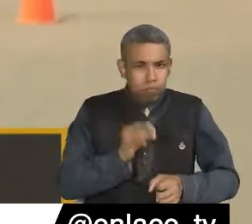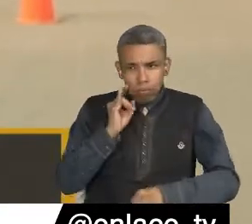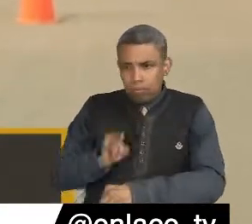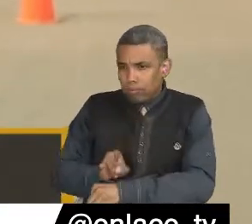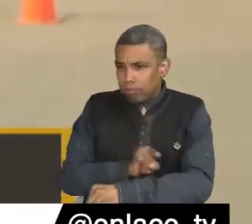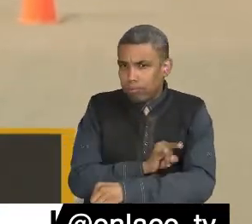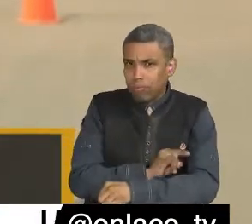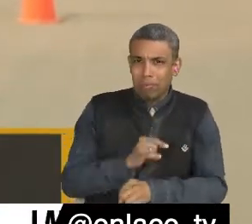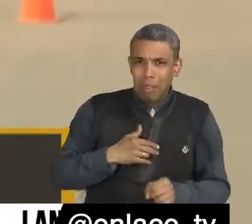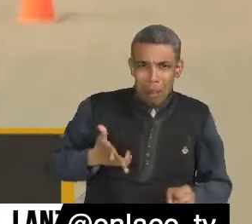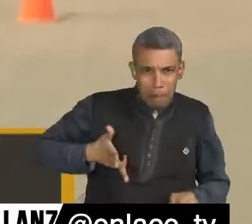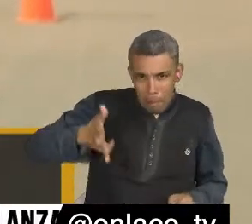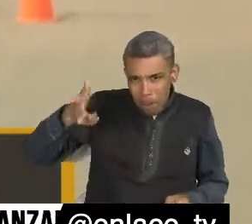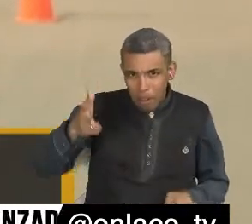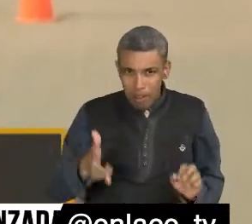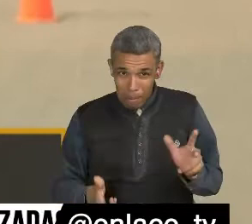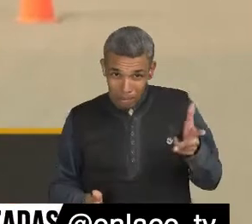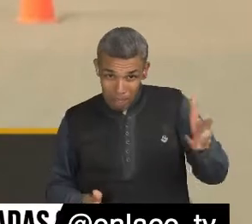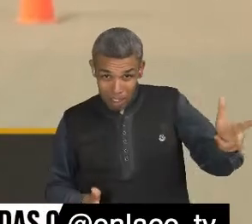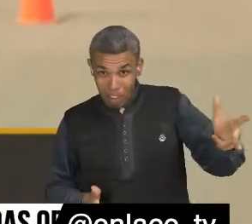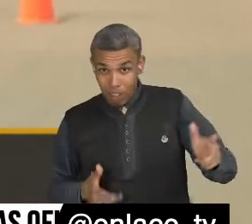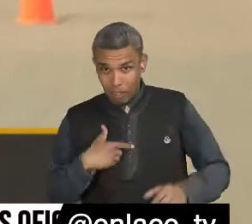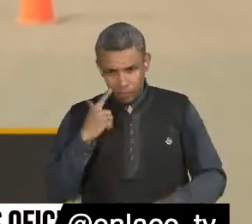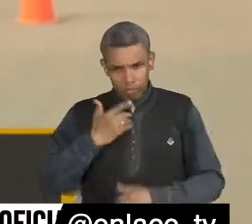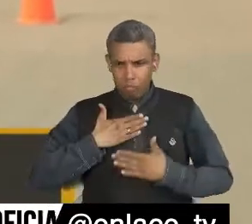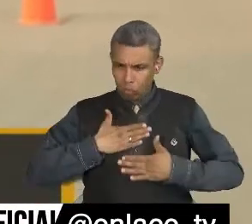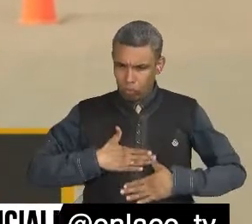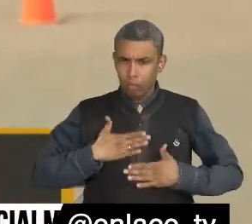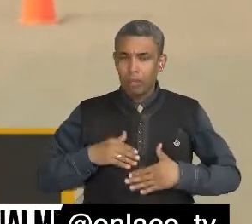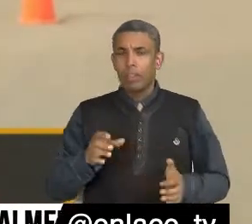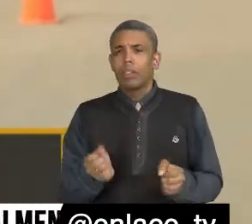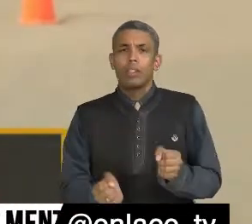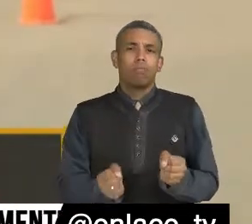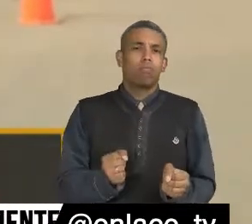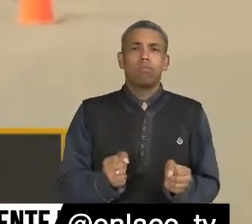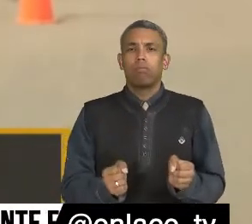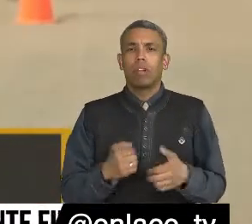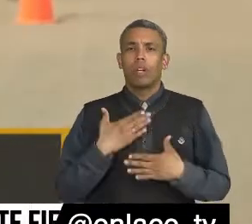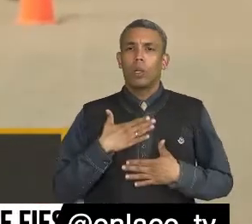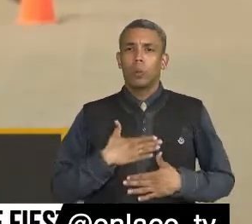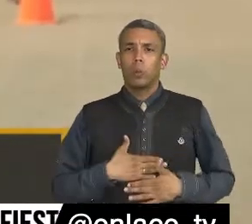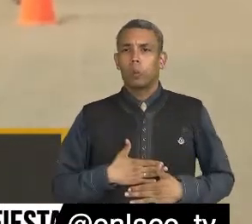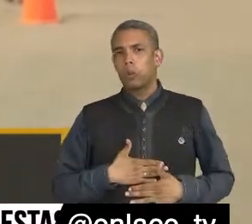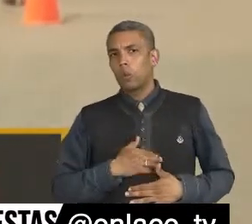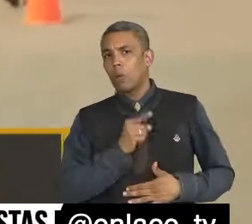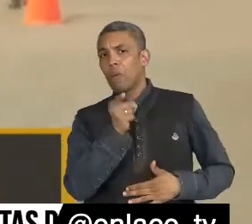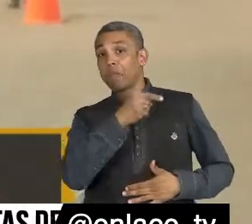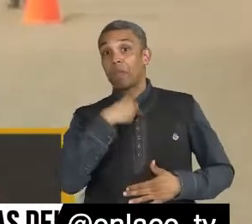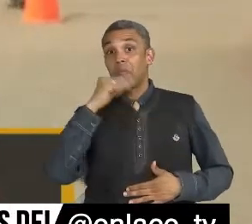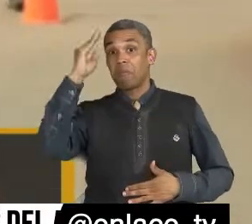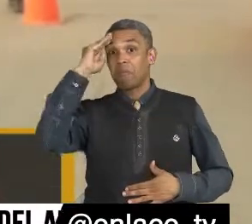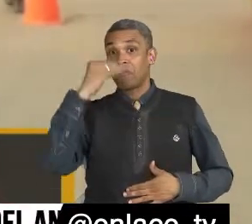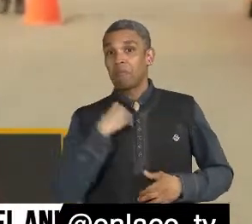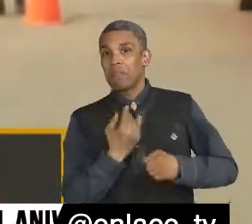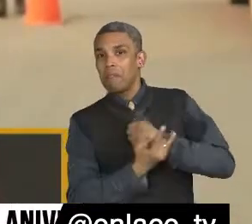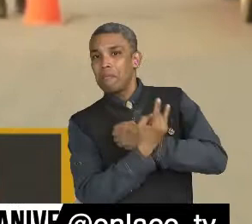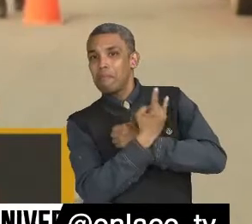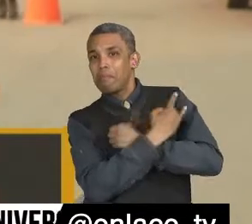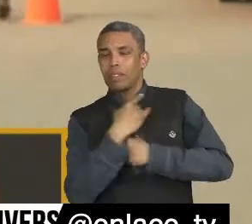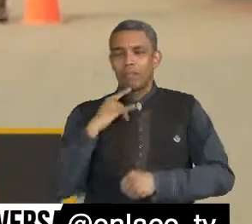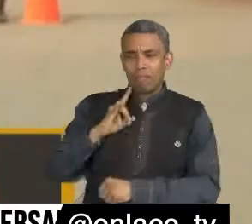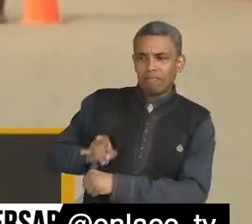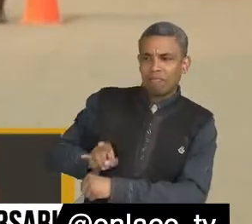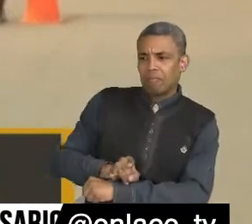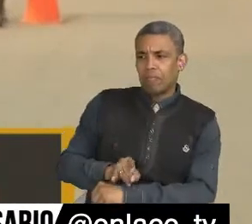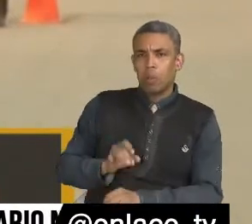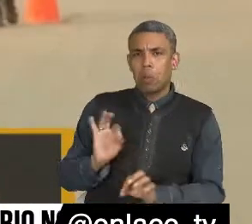van a trasladar por esa arteria vial para que estén tranquilos, para que cuenten precisamente con la seguridad de los hombres del ejército, que no va a haber hechos